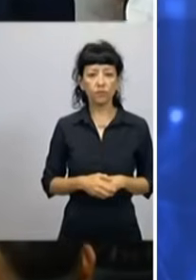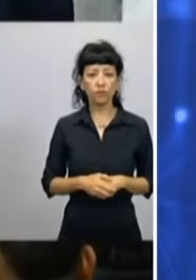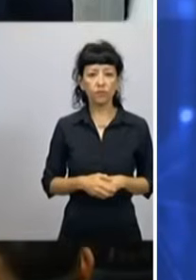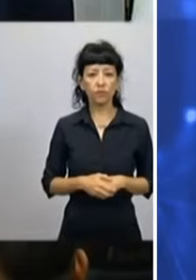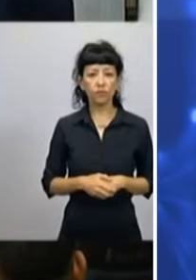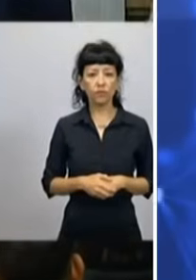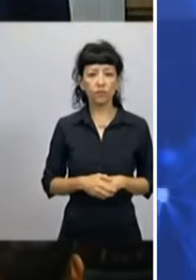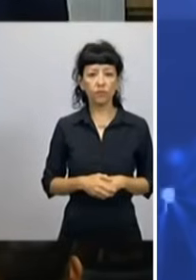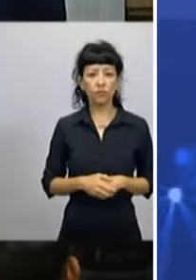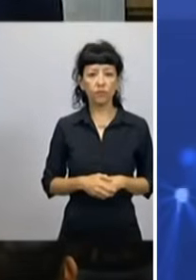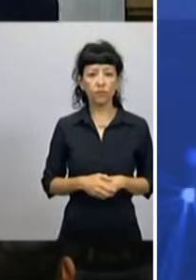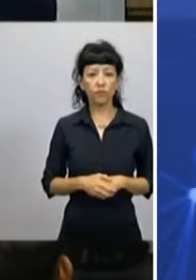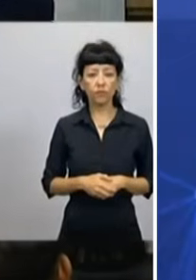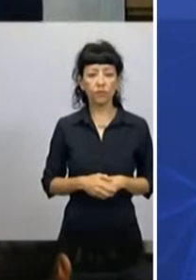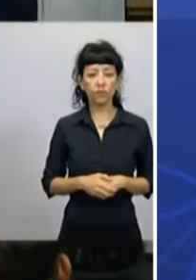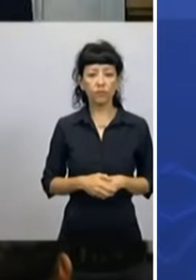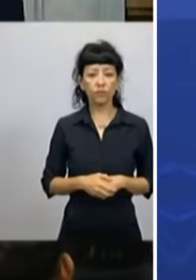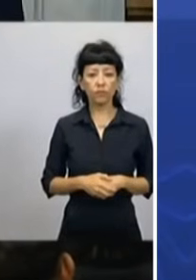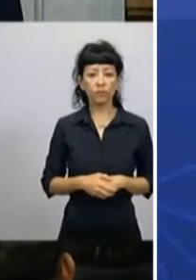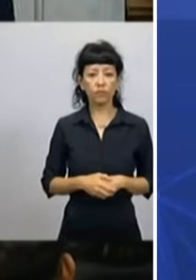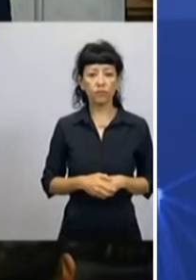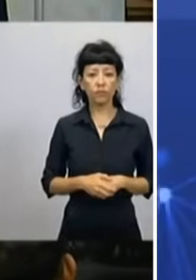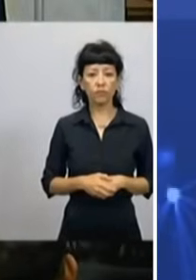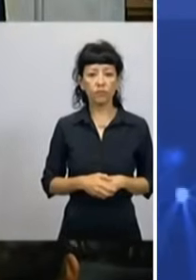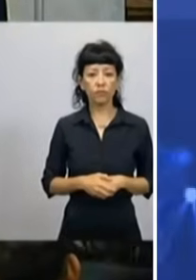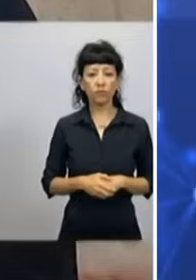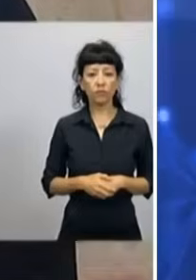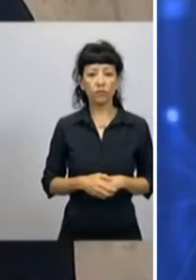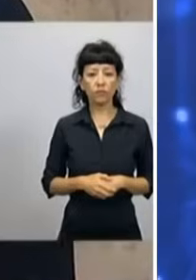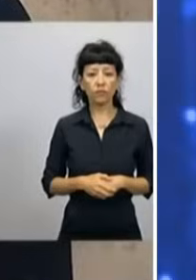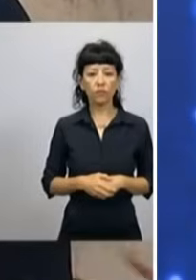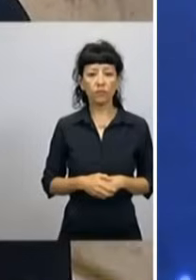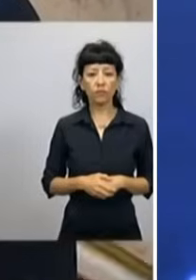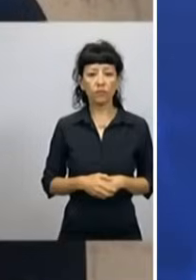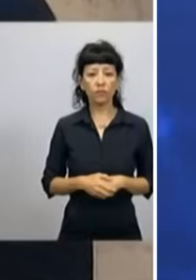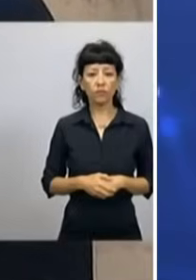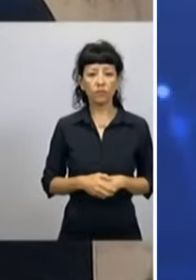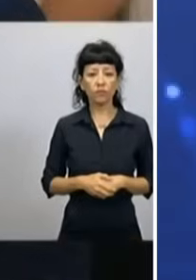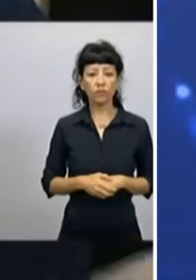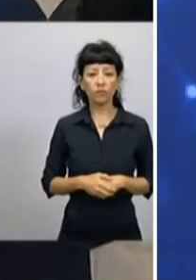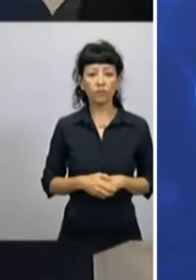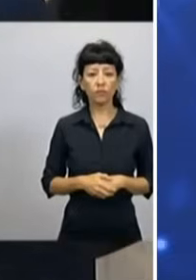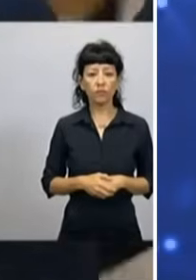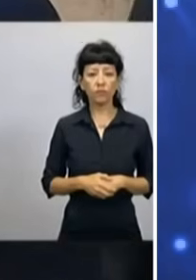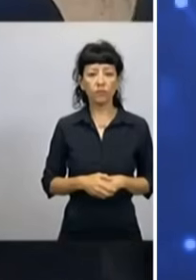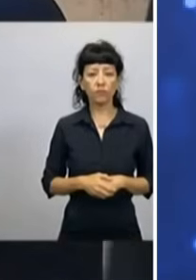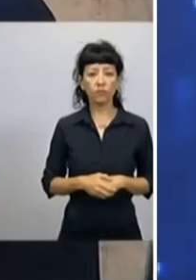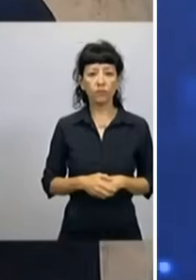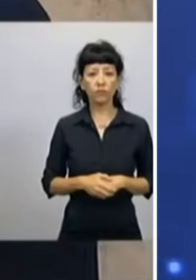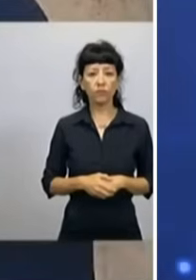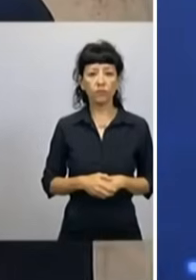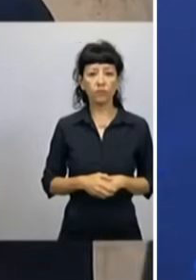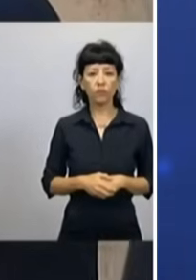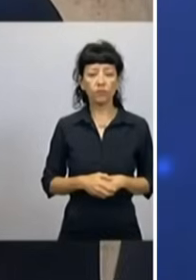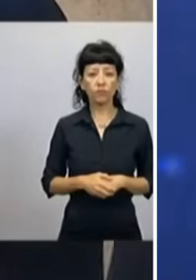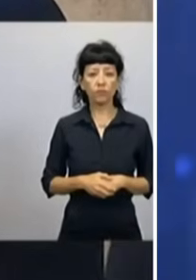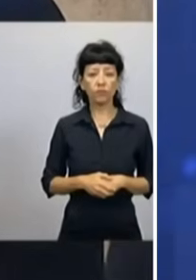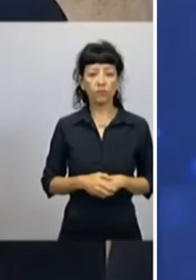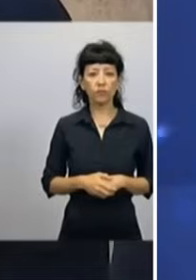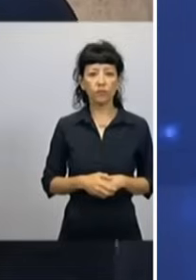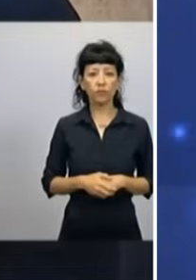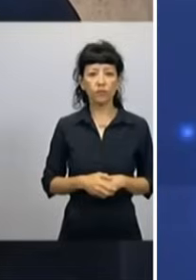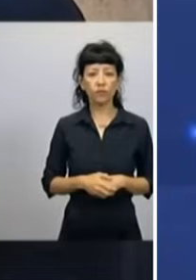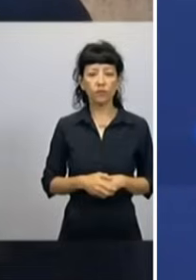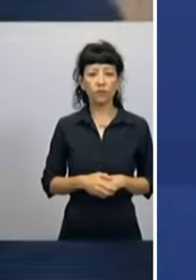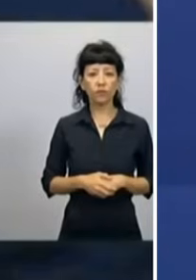el gobierno actual del presidente Biden. Respecto a China, hubo sí una reunión